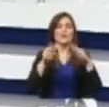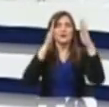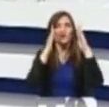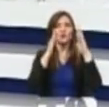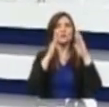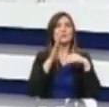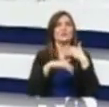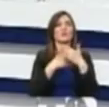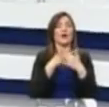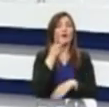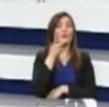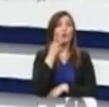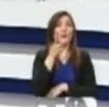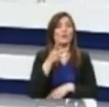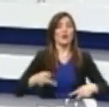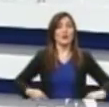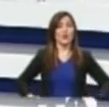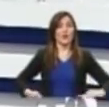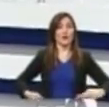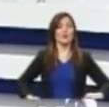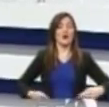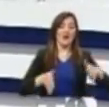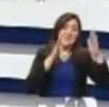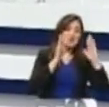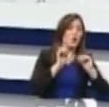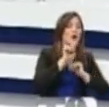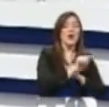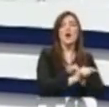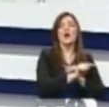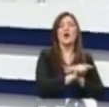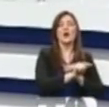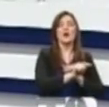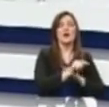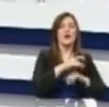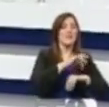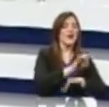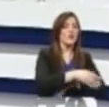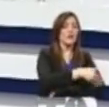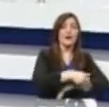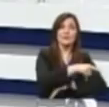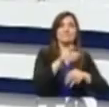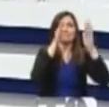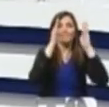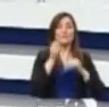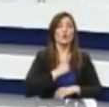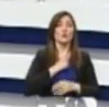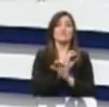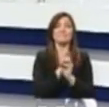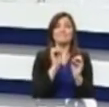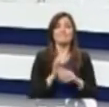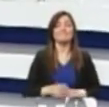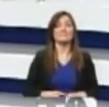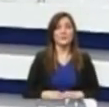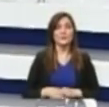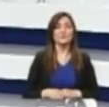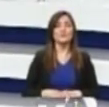haciendo para todo público esterilizaciones. Y se va a atender, pues según dicen, a los animalitos de la calle, los que no tienen dueño, nada más